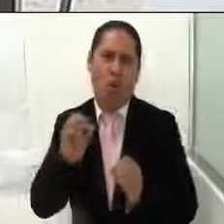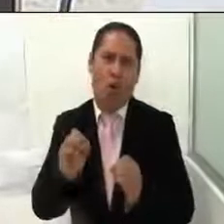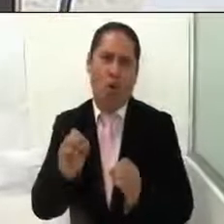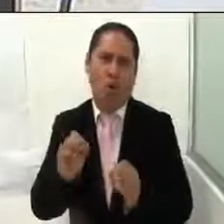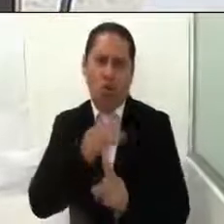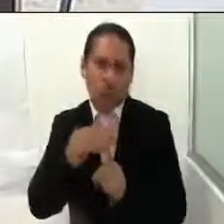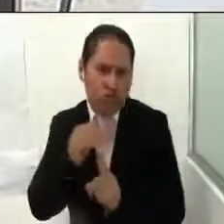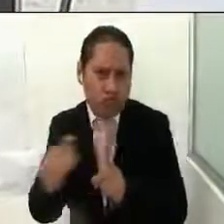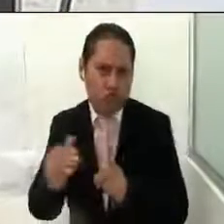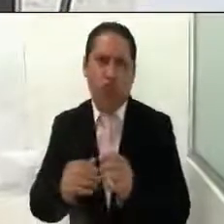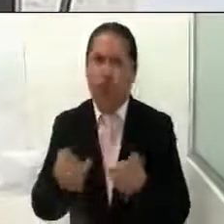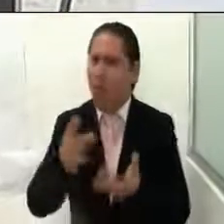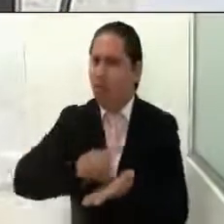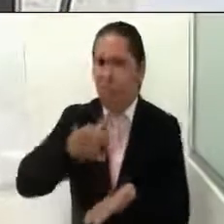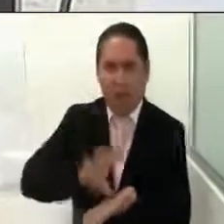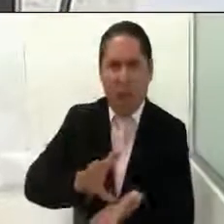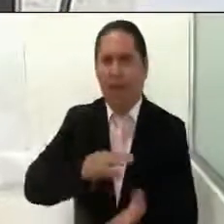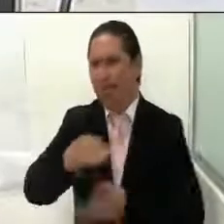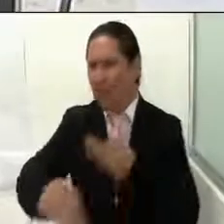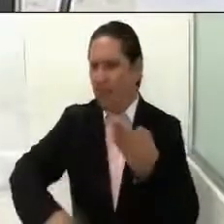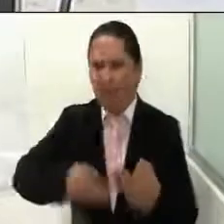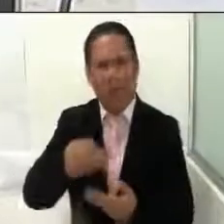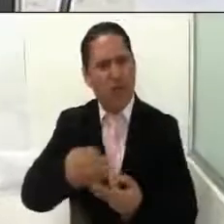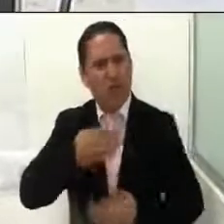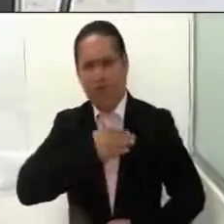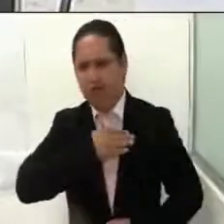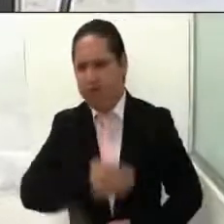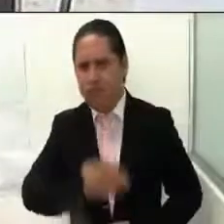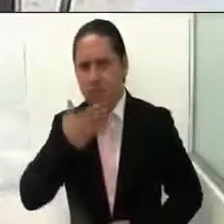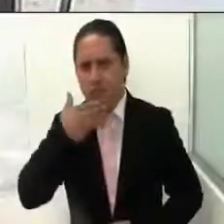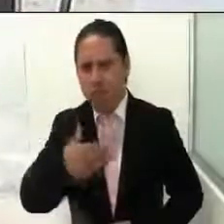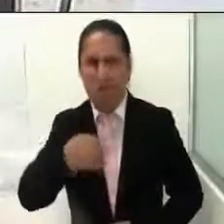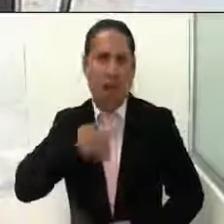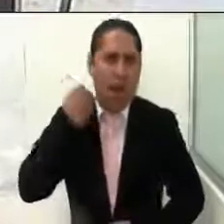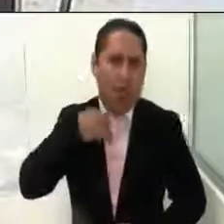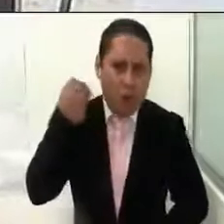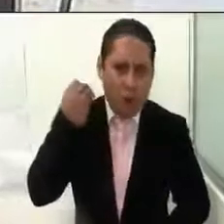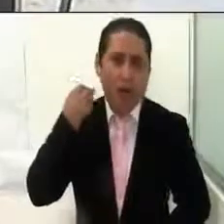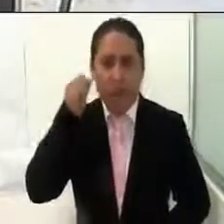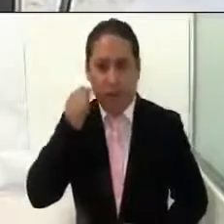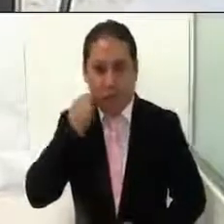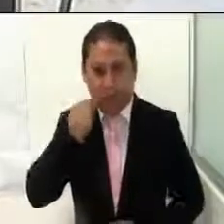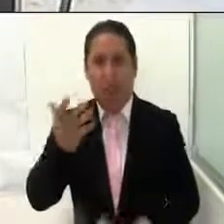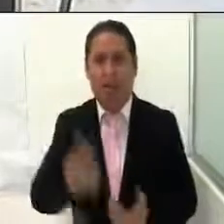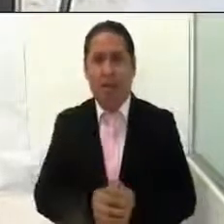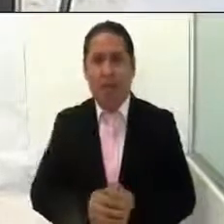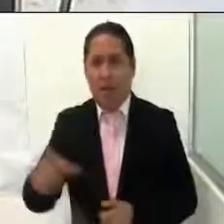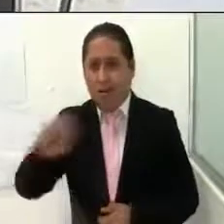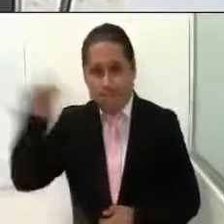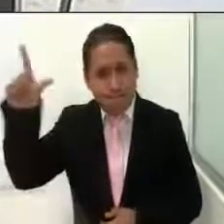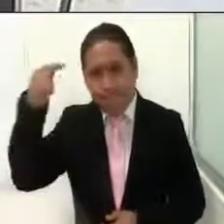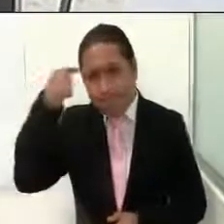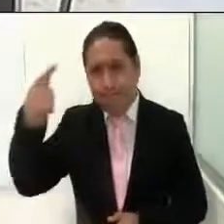civil penal por conducto del abogado abogados que están debidamente capacitados